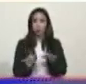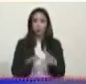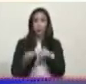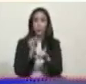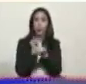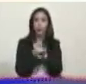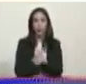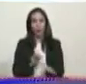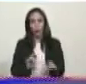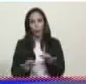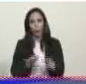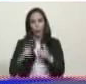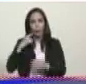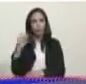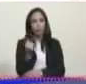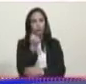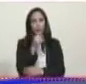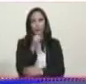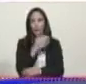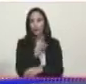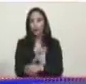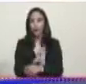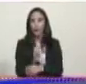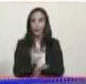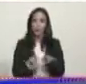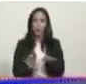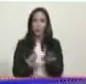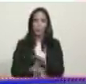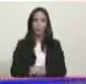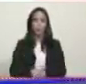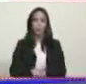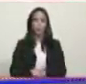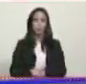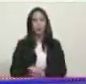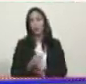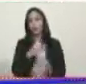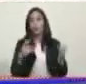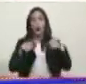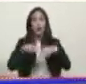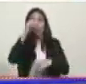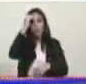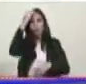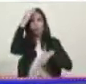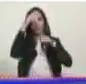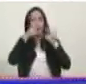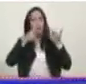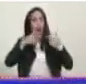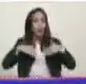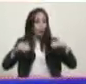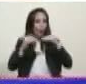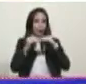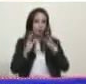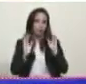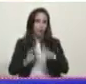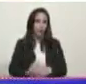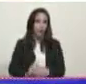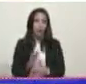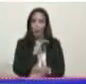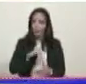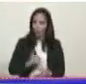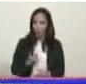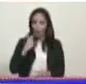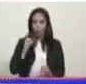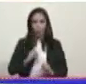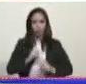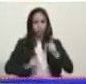se mete y la consigue. El conocimiento es horizontal. Y nosotros podemos producir con